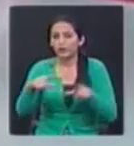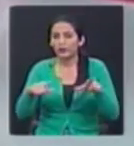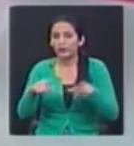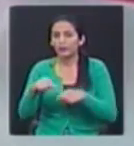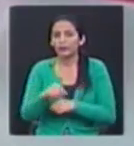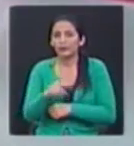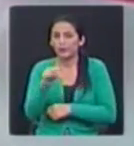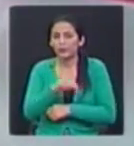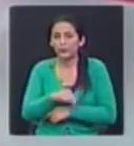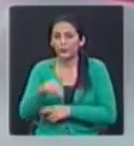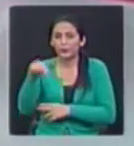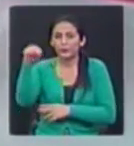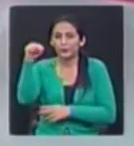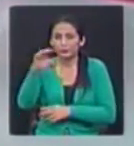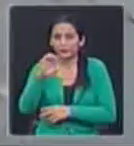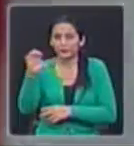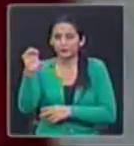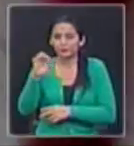noroeste de la ciudad.